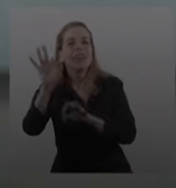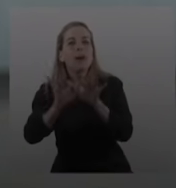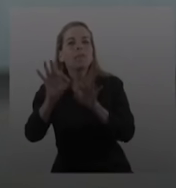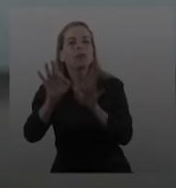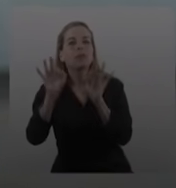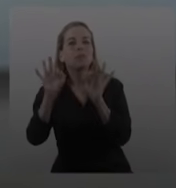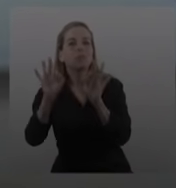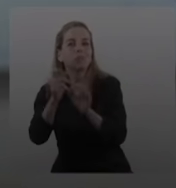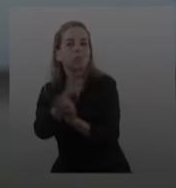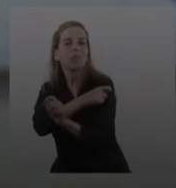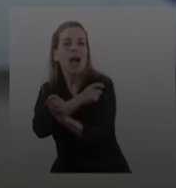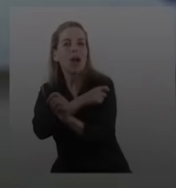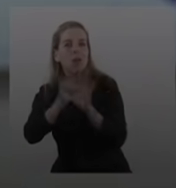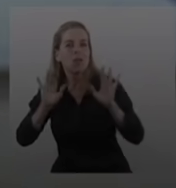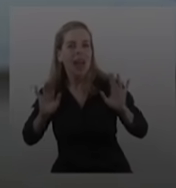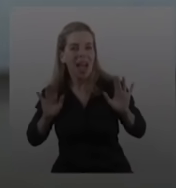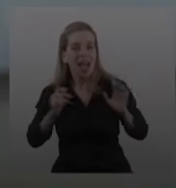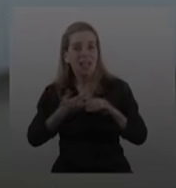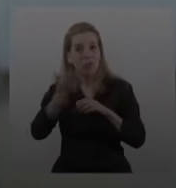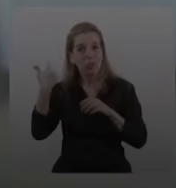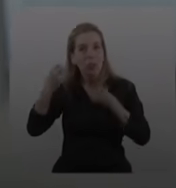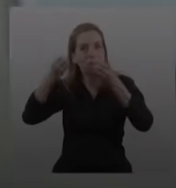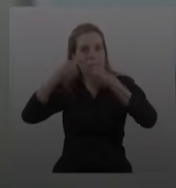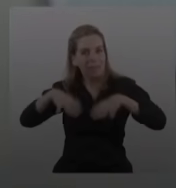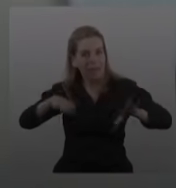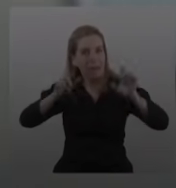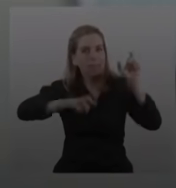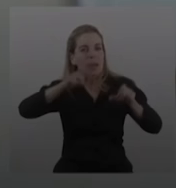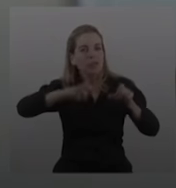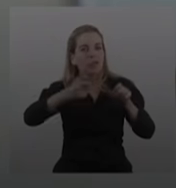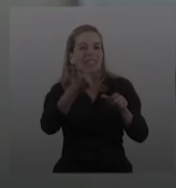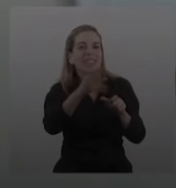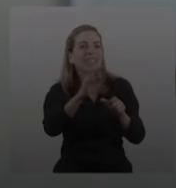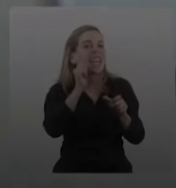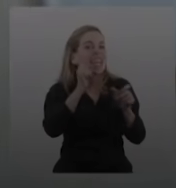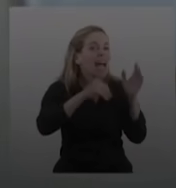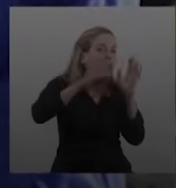empezamos por los más débiles, por los mayores de 60 años, que eran una